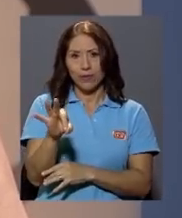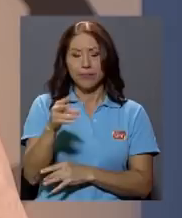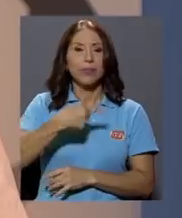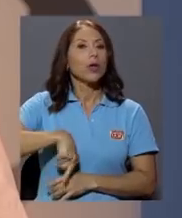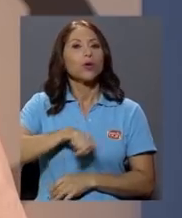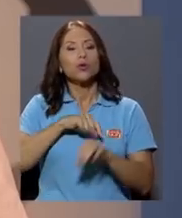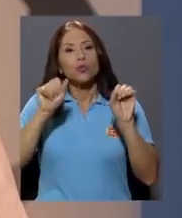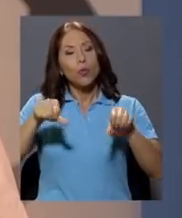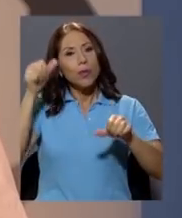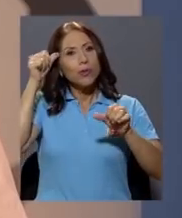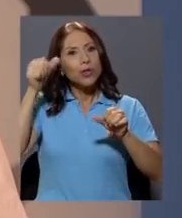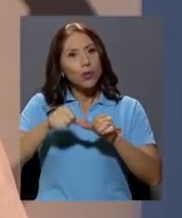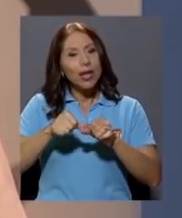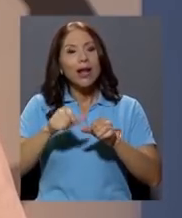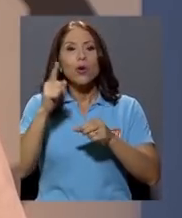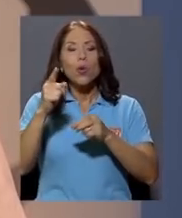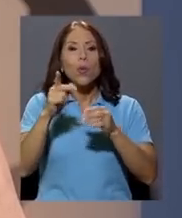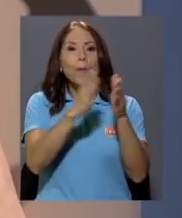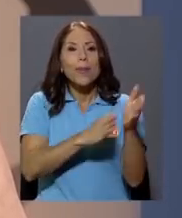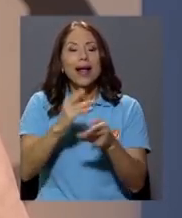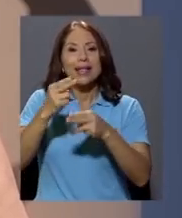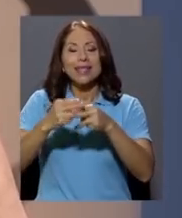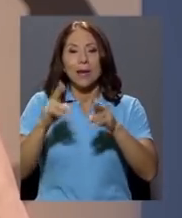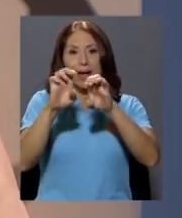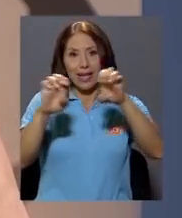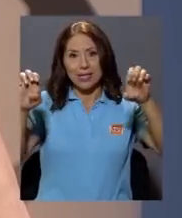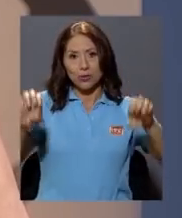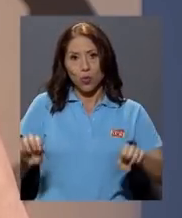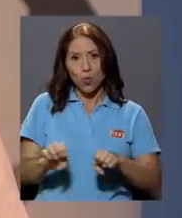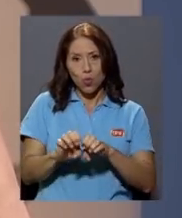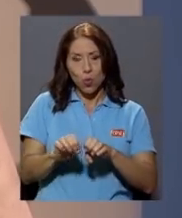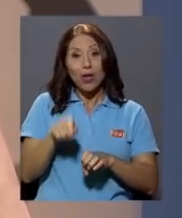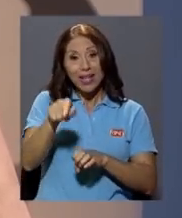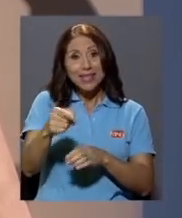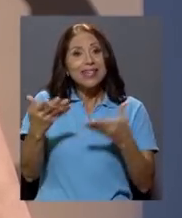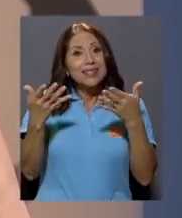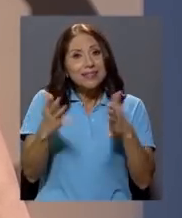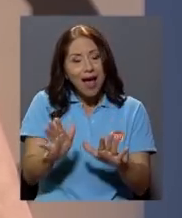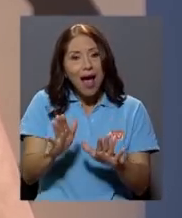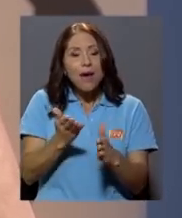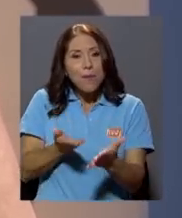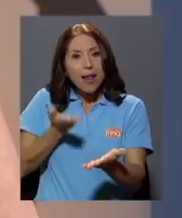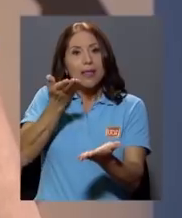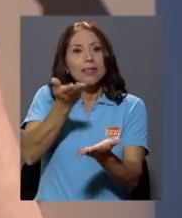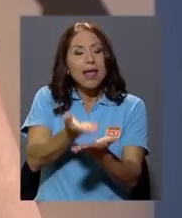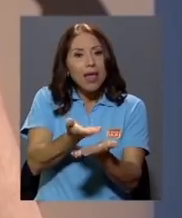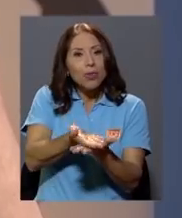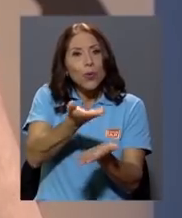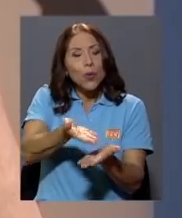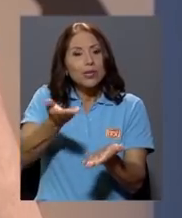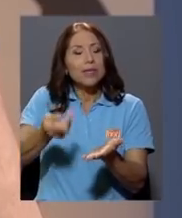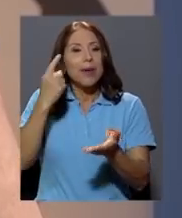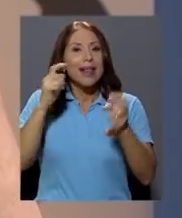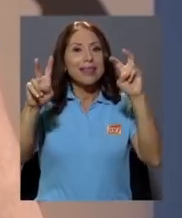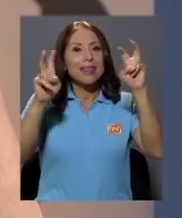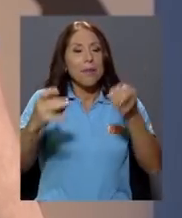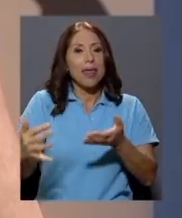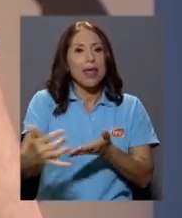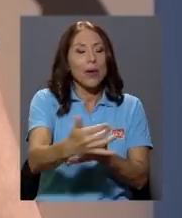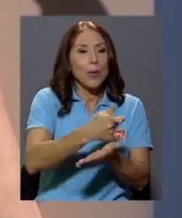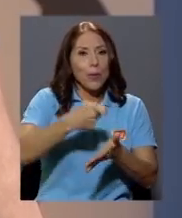2009. Podemos recordar el Plan Escudo, ¿verdad?, que ya estaba planteando medidas en el tema fiscal para el